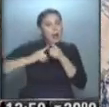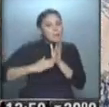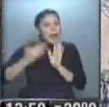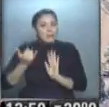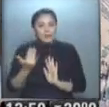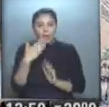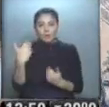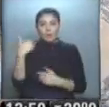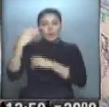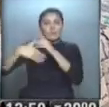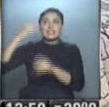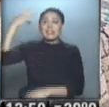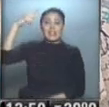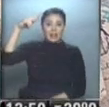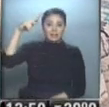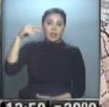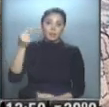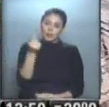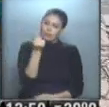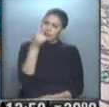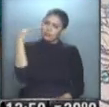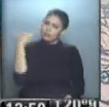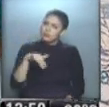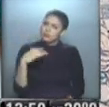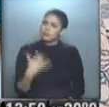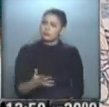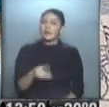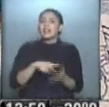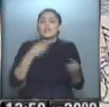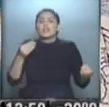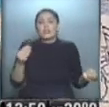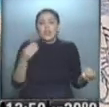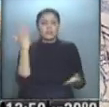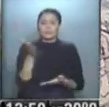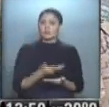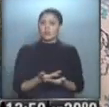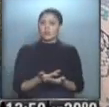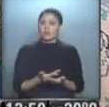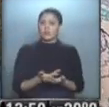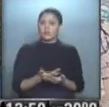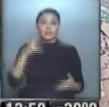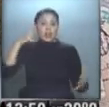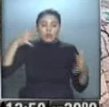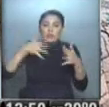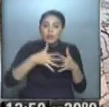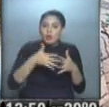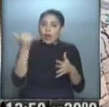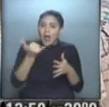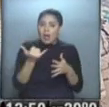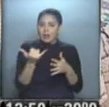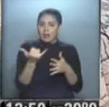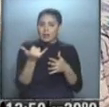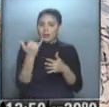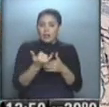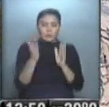puede llevar adelante el satélite porque sus costos son altísimos. ¿Qué significa esto? Que efectivamente la convergencia está